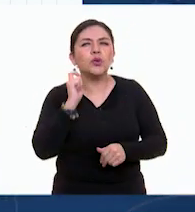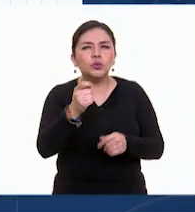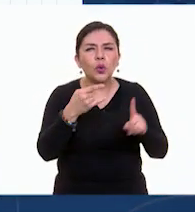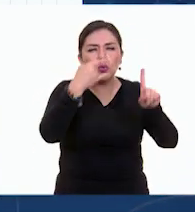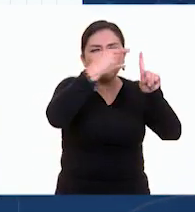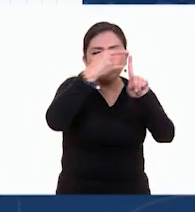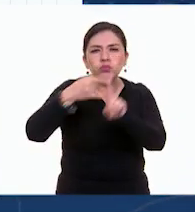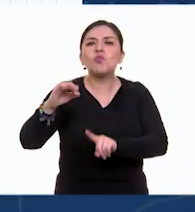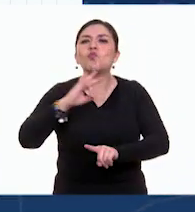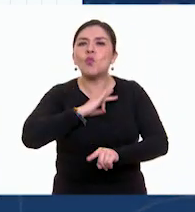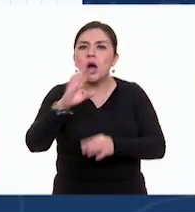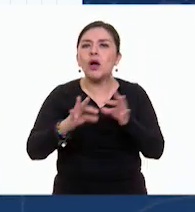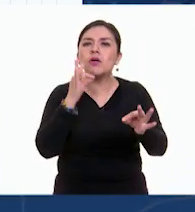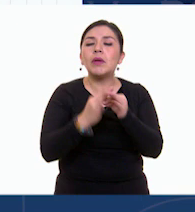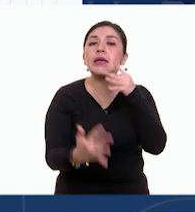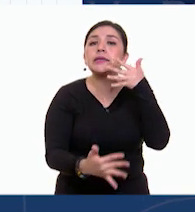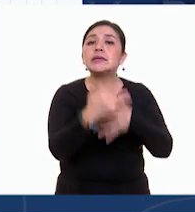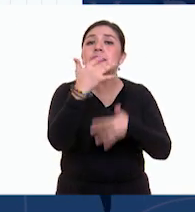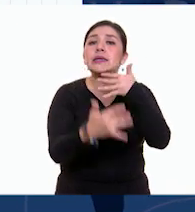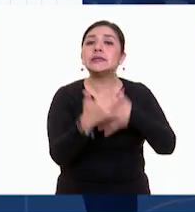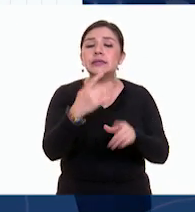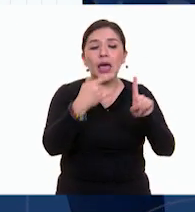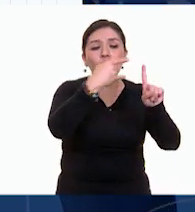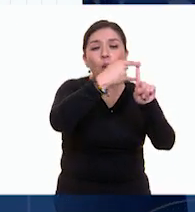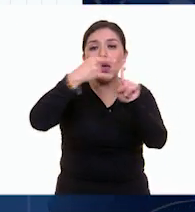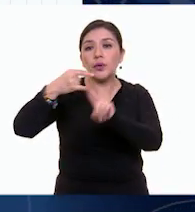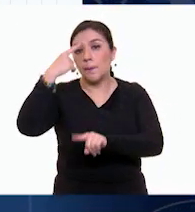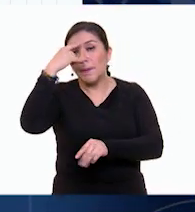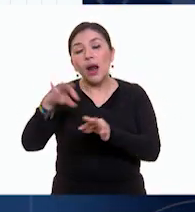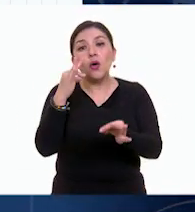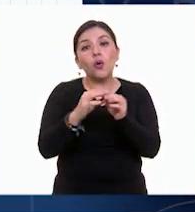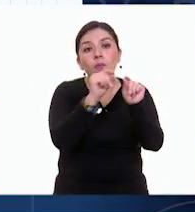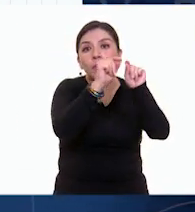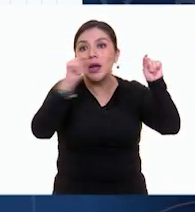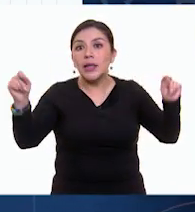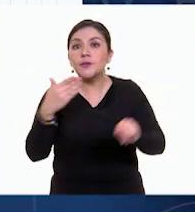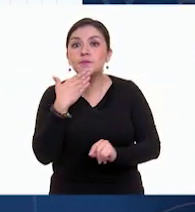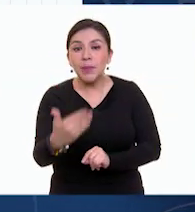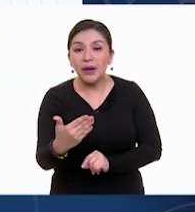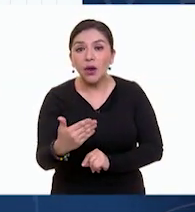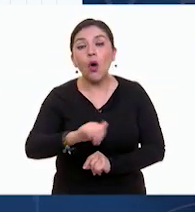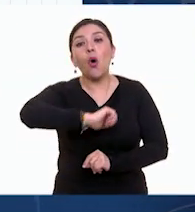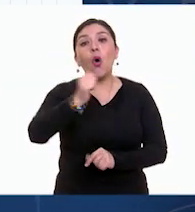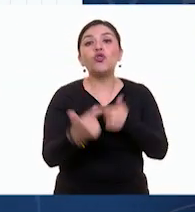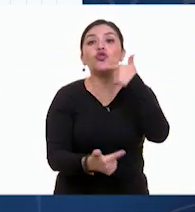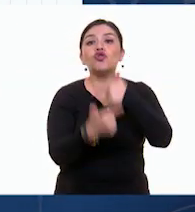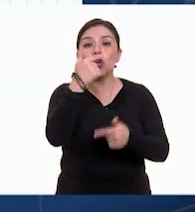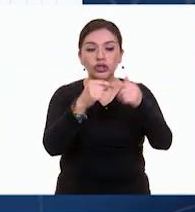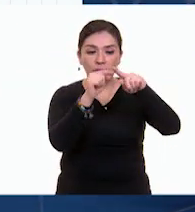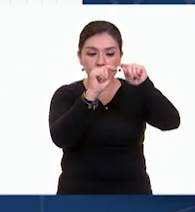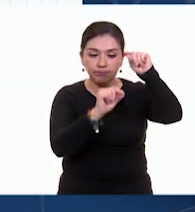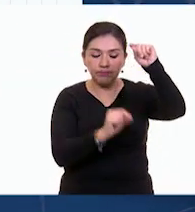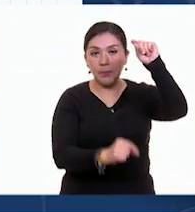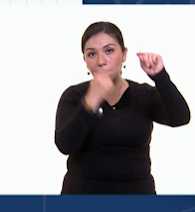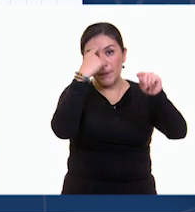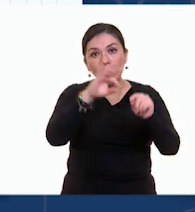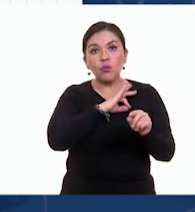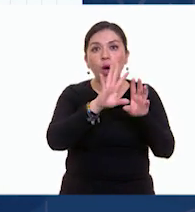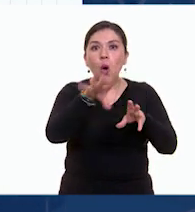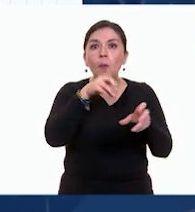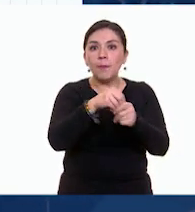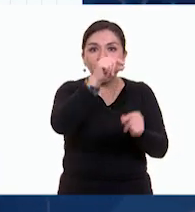se pueden colocar 15 losetas cuadradas para cubrir el largo y 12 losetas para cubrir el